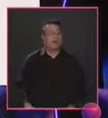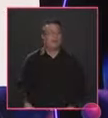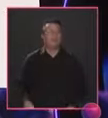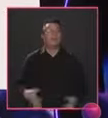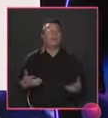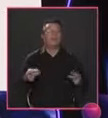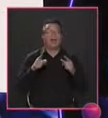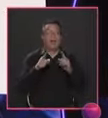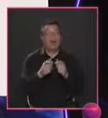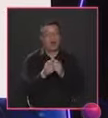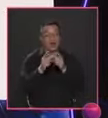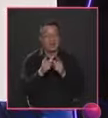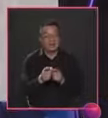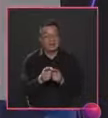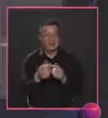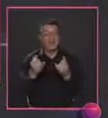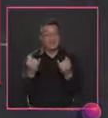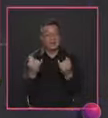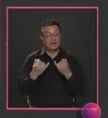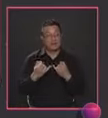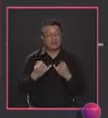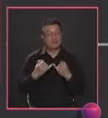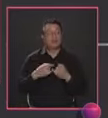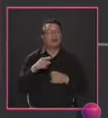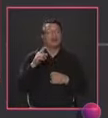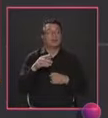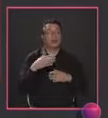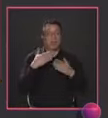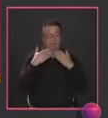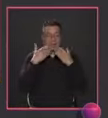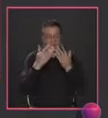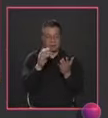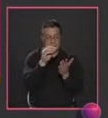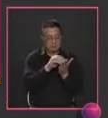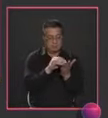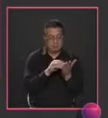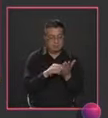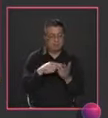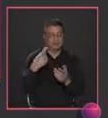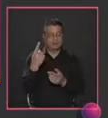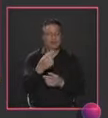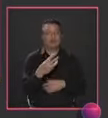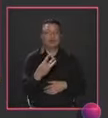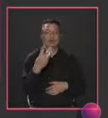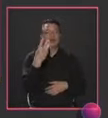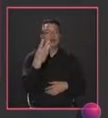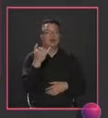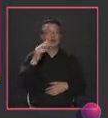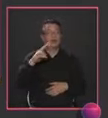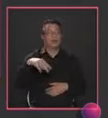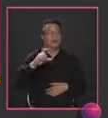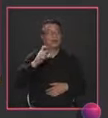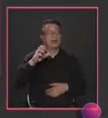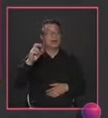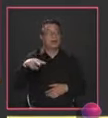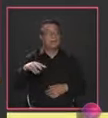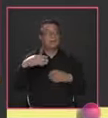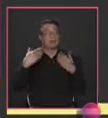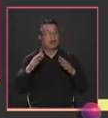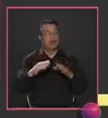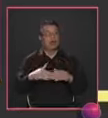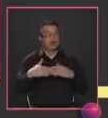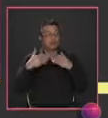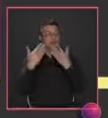Entonces, con esa información le entregamos esos datos a nuestro ensamblador Wingan, y en una primera